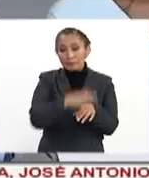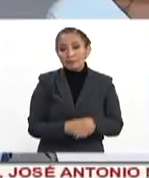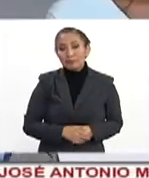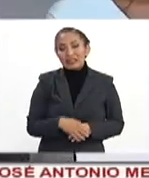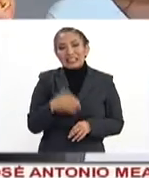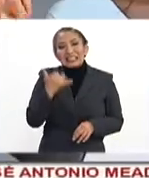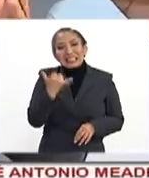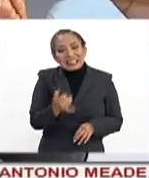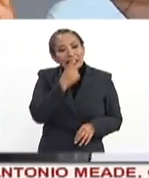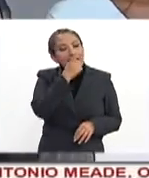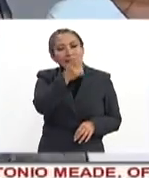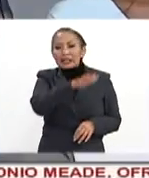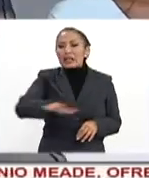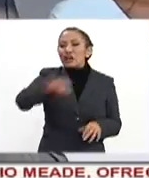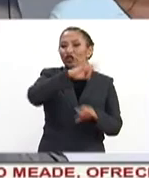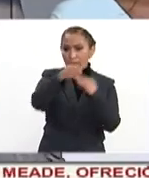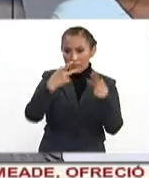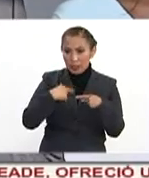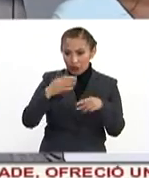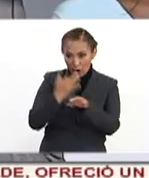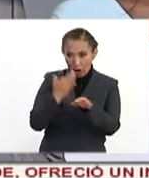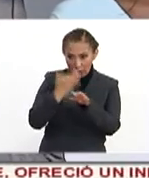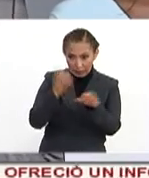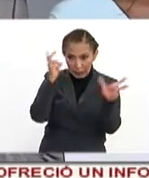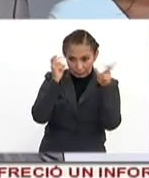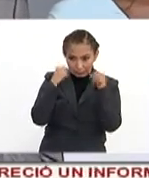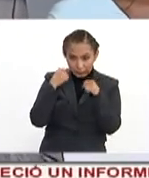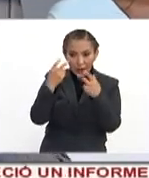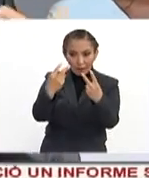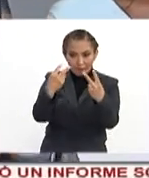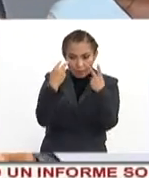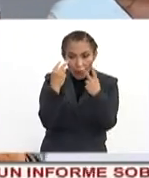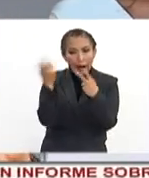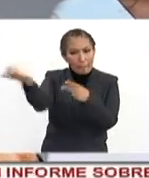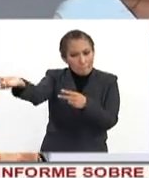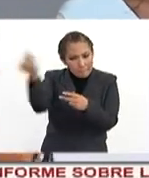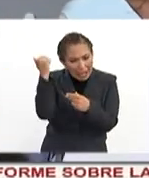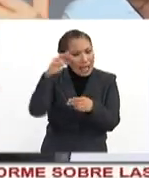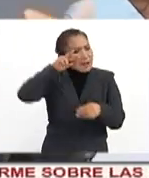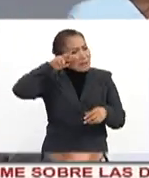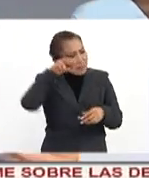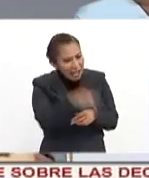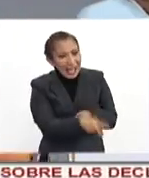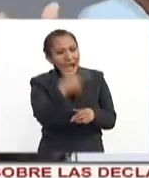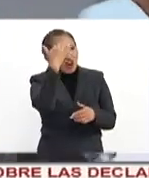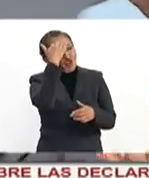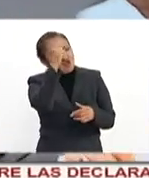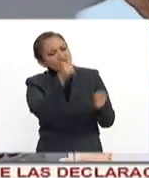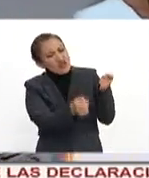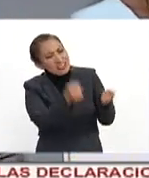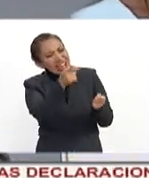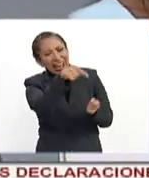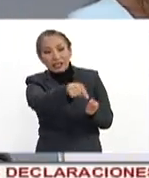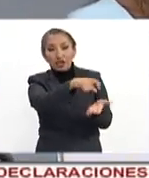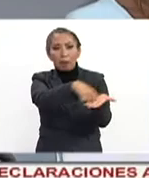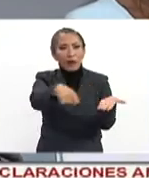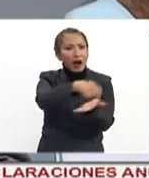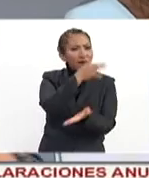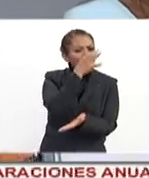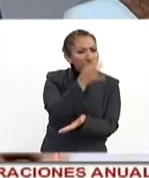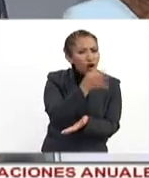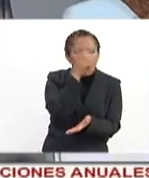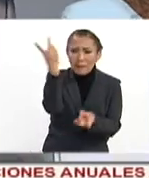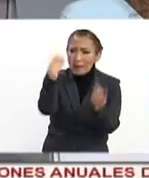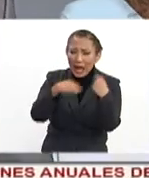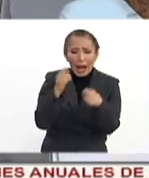y decirles a todas las personas que nos están escuchando, que nos están viendo, que vengan que vengan a conocer, que vengan a comprar flores,